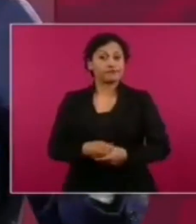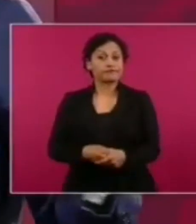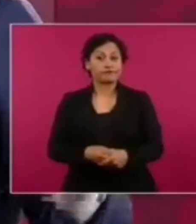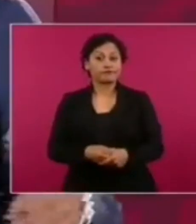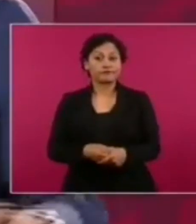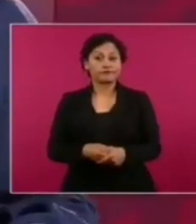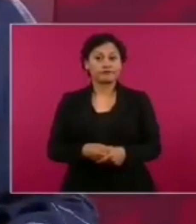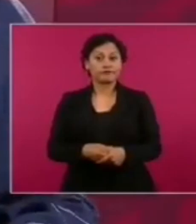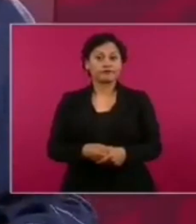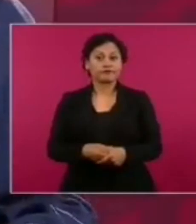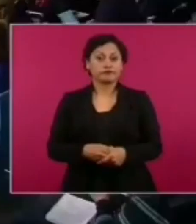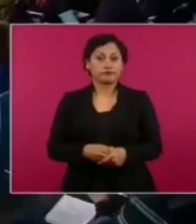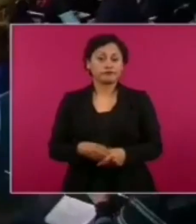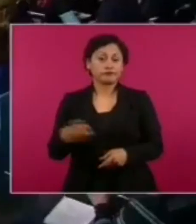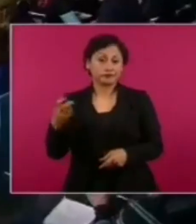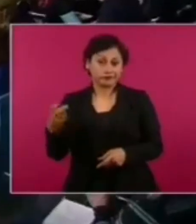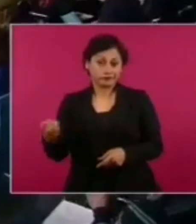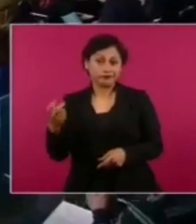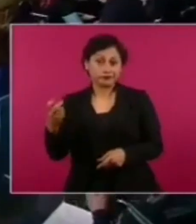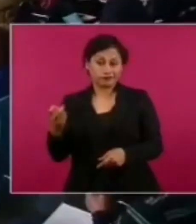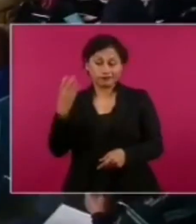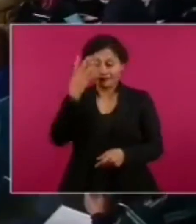esa belleza